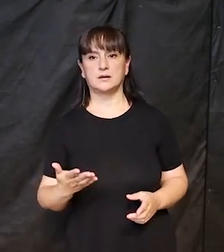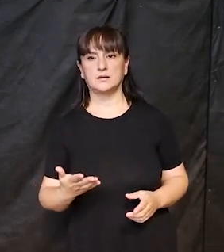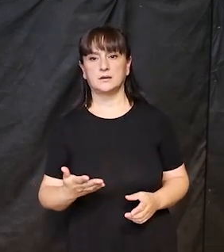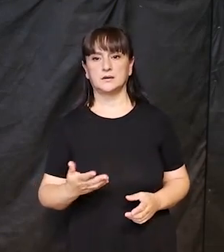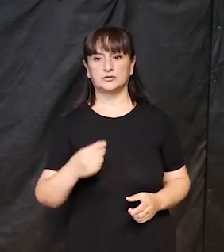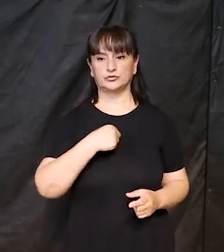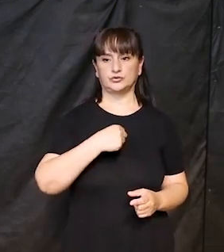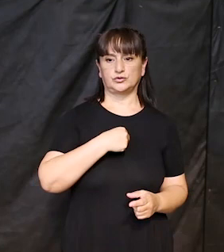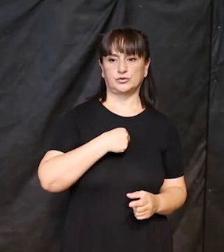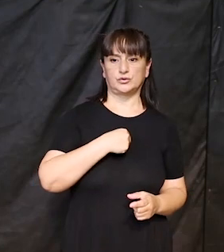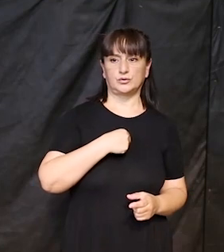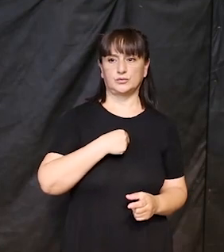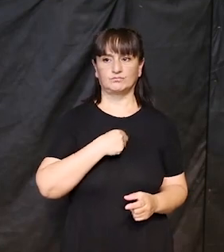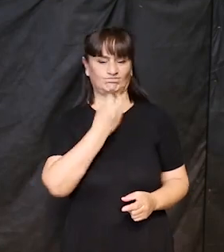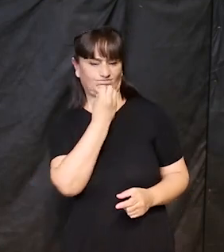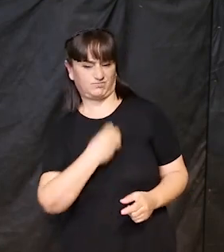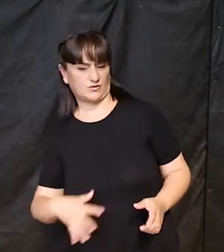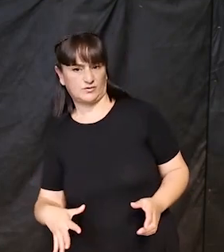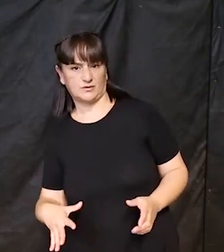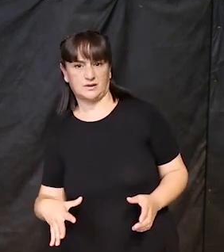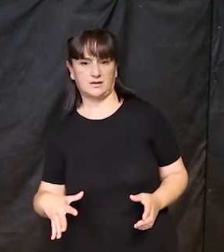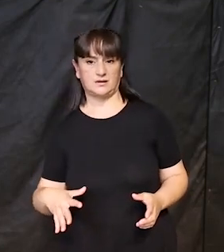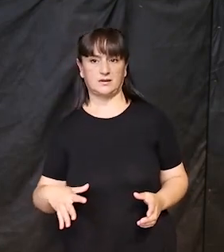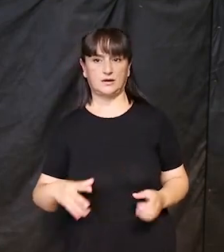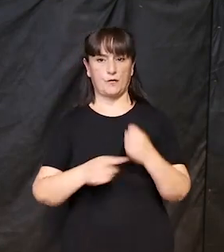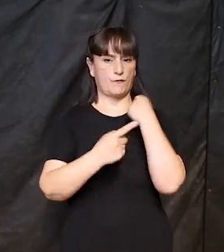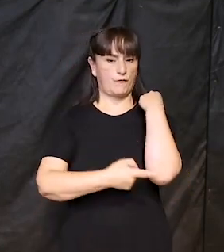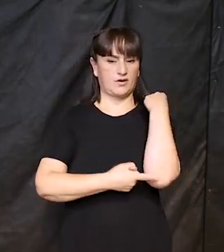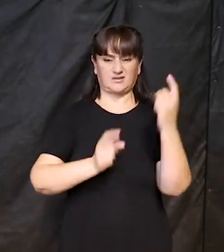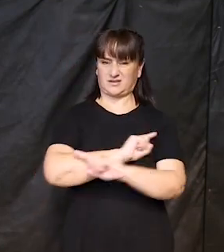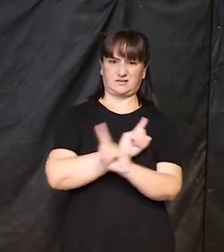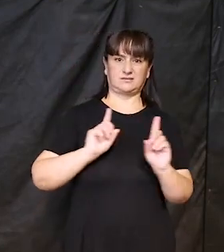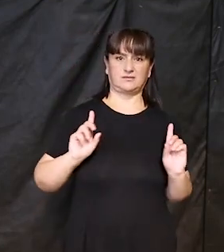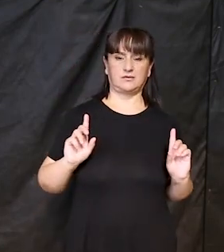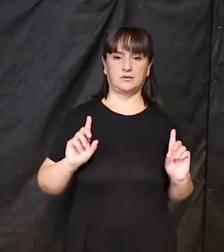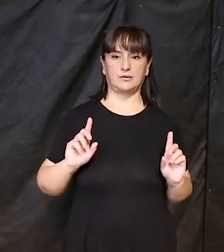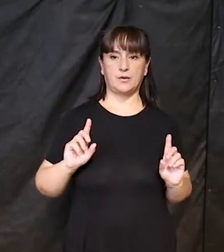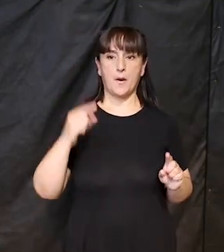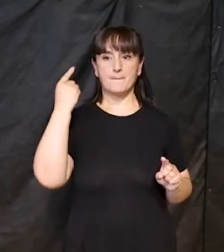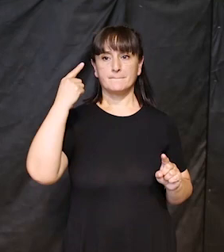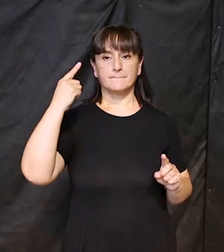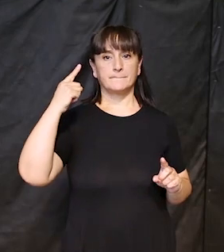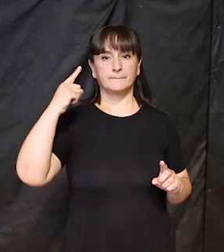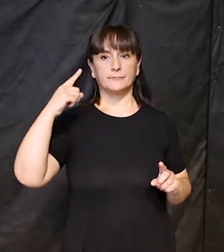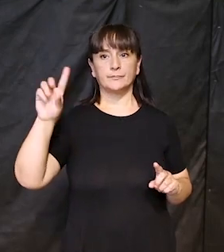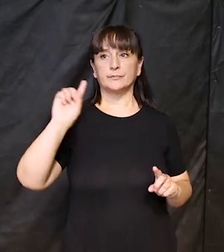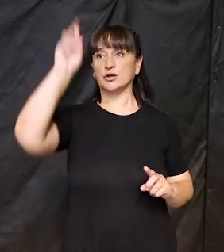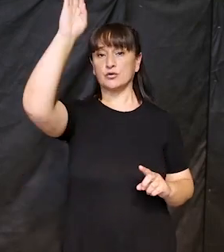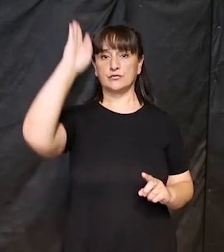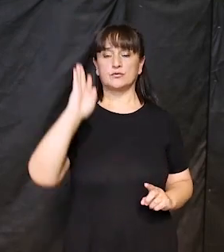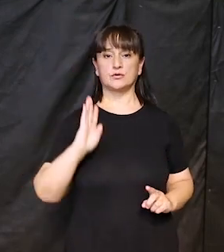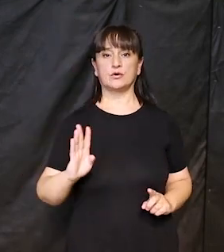porque soy de una familia con pocos recursos y soy el más pequeño esa es la manera que el enemigo quiere que nos